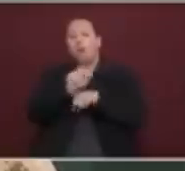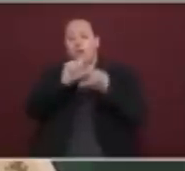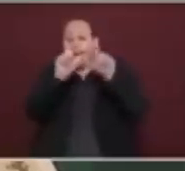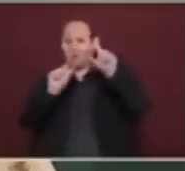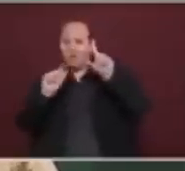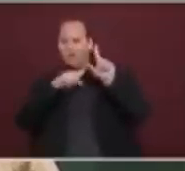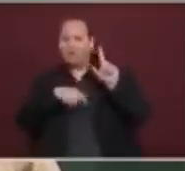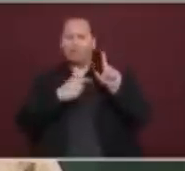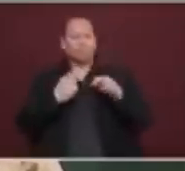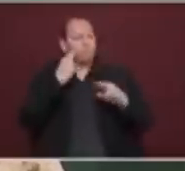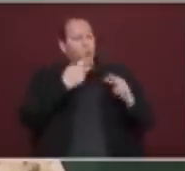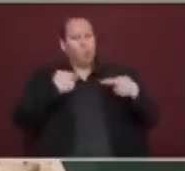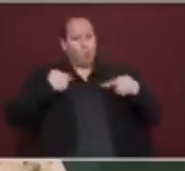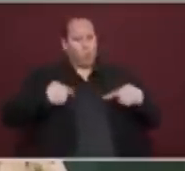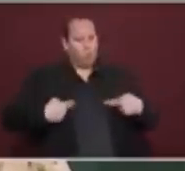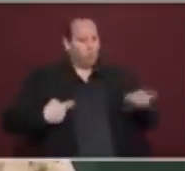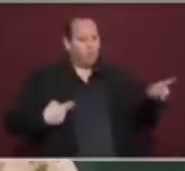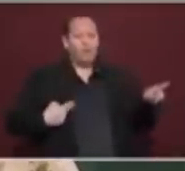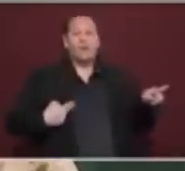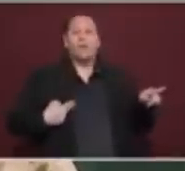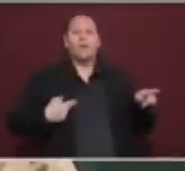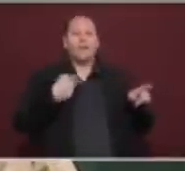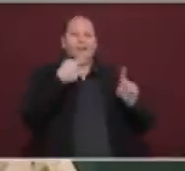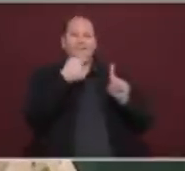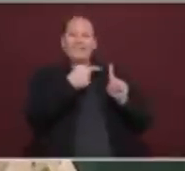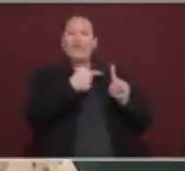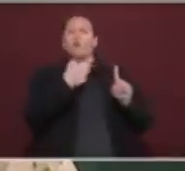están los uniformes de campo